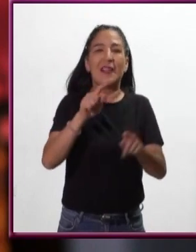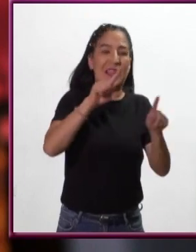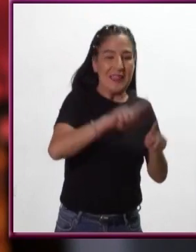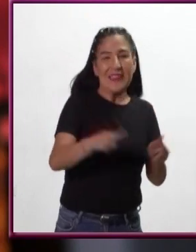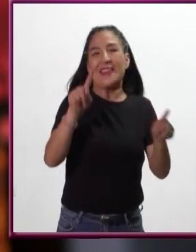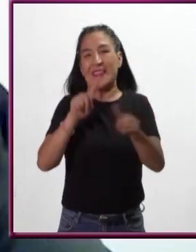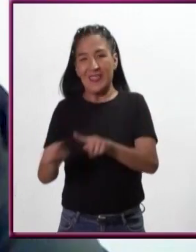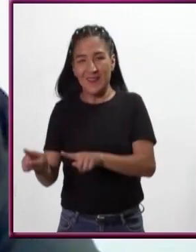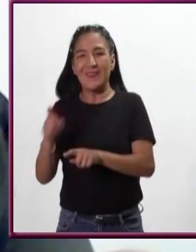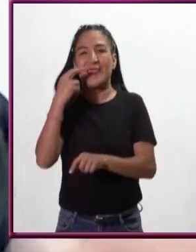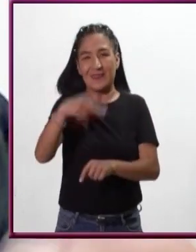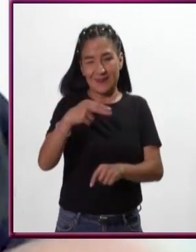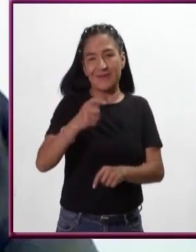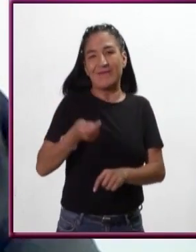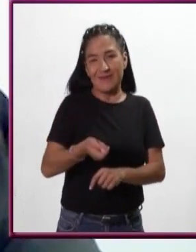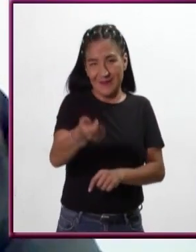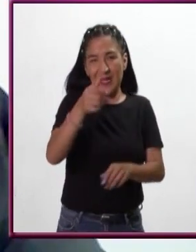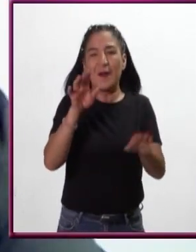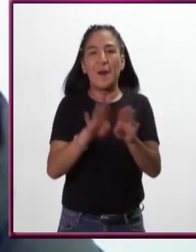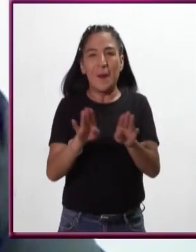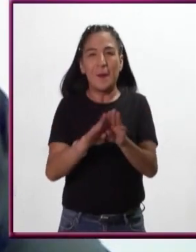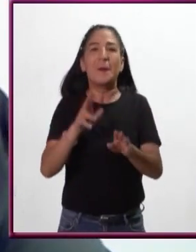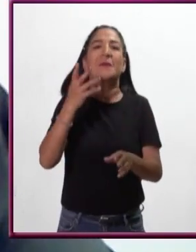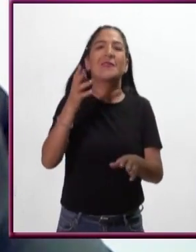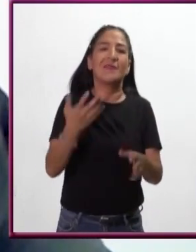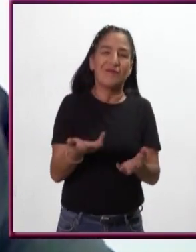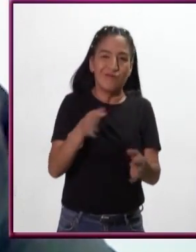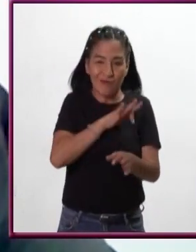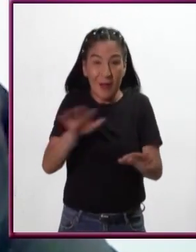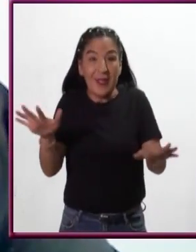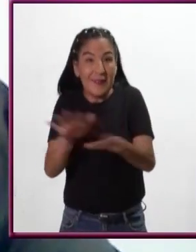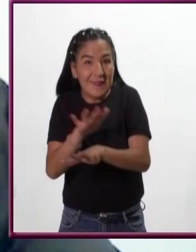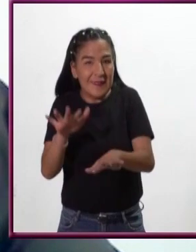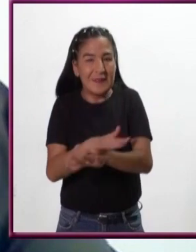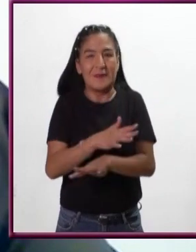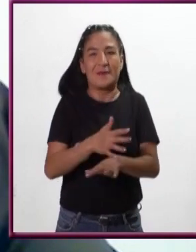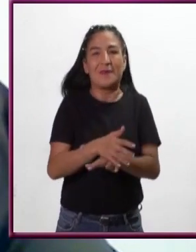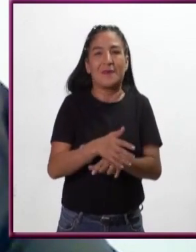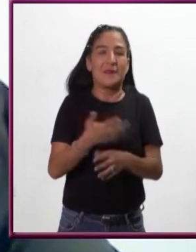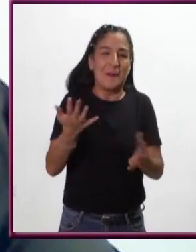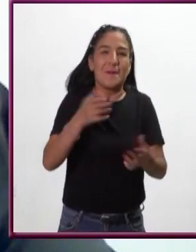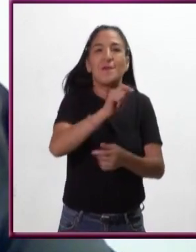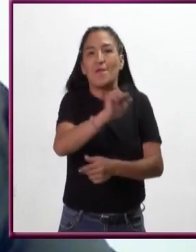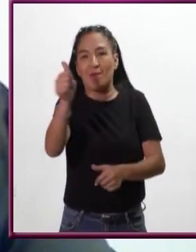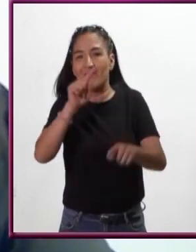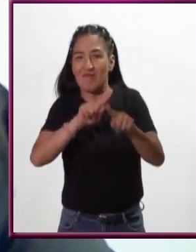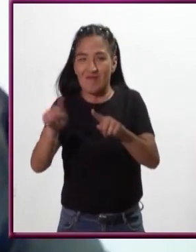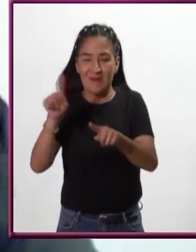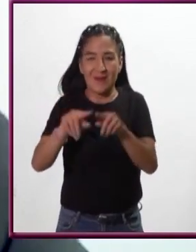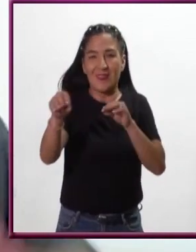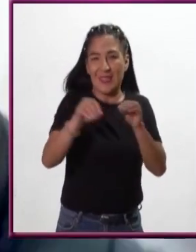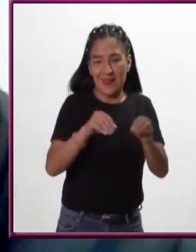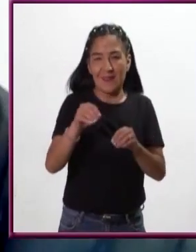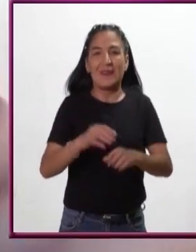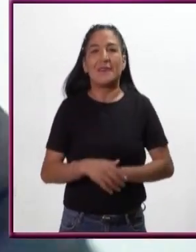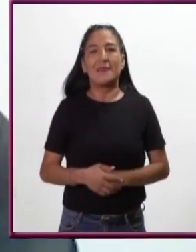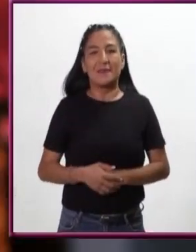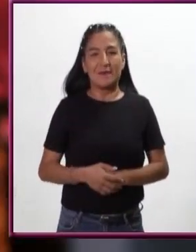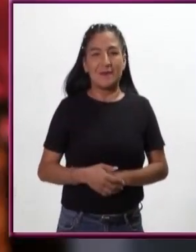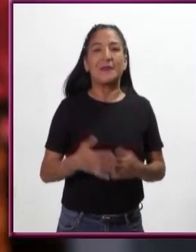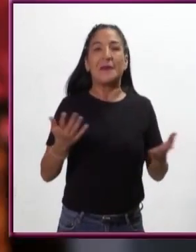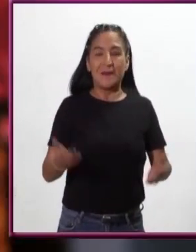llama diferencial. Detectamos las diferencias, se pueden modelar perfectamente, a diferencia de otros sensores, ¿no? Que tienen detección